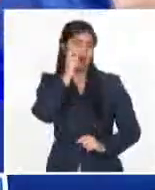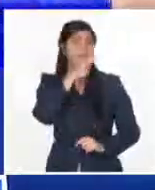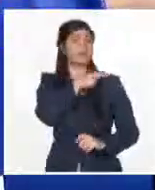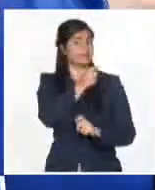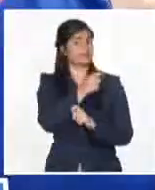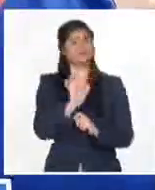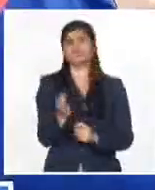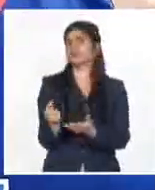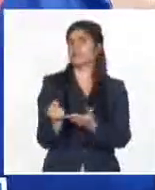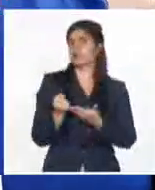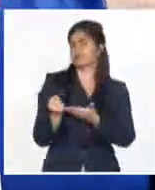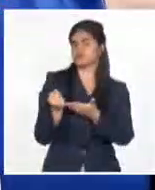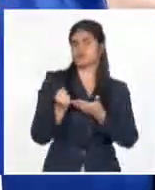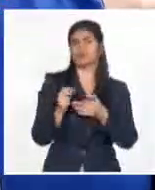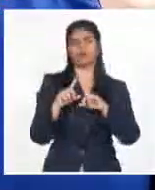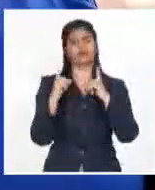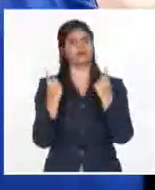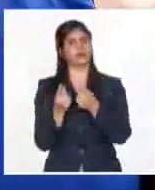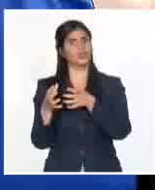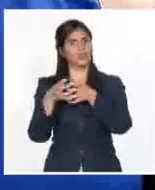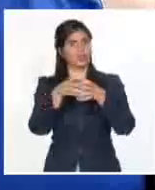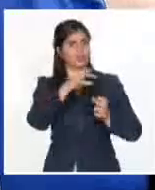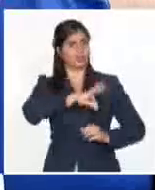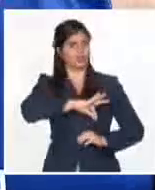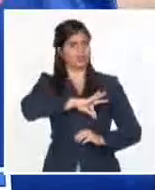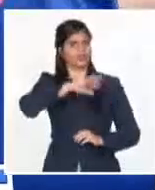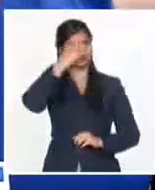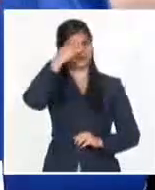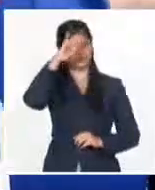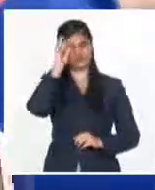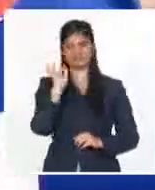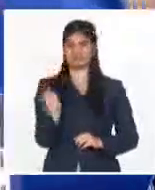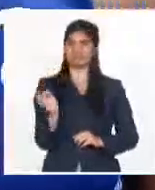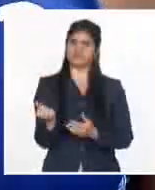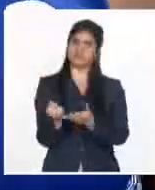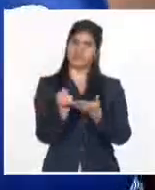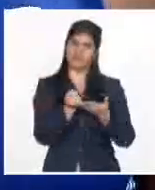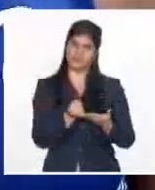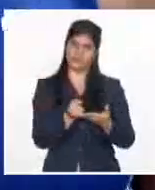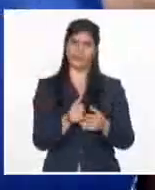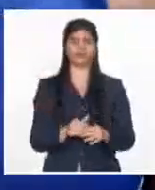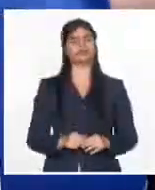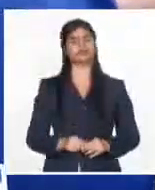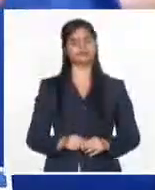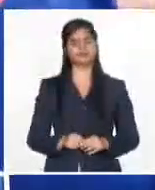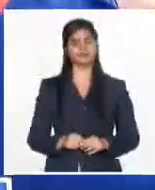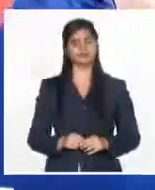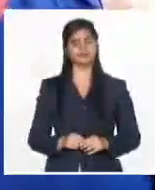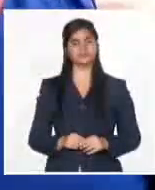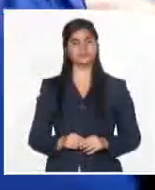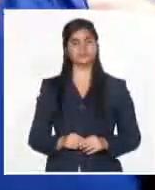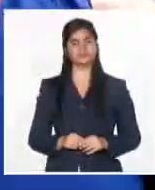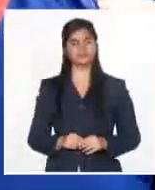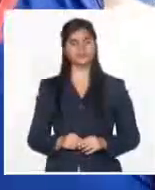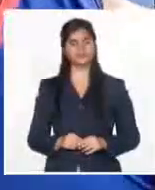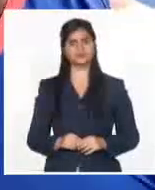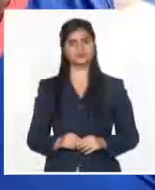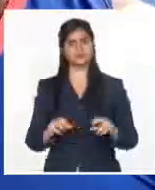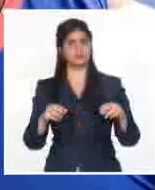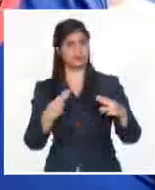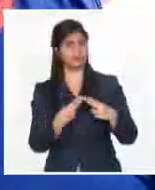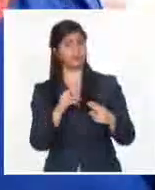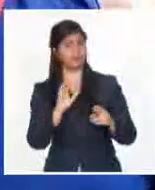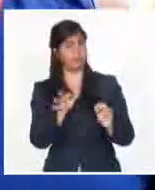apoyando, y a toda la delegación cubana, que sé que nos está dando el apoyo, y al pueblo cubano. Nada, el partido, como usted dice, se